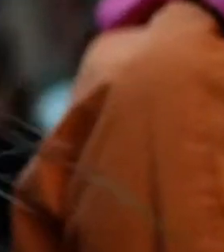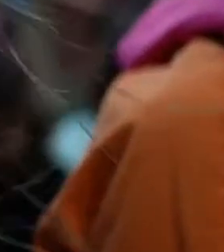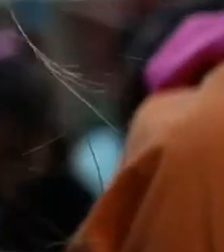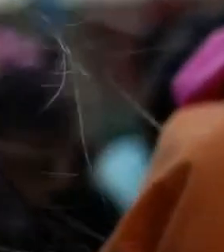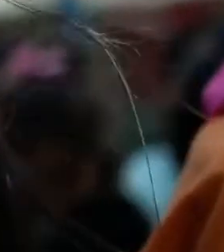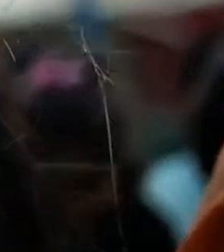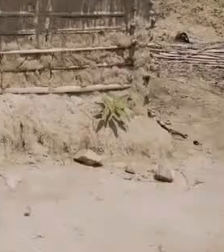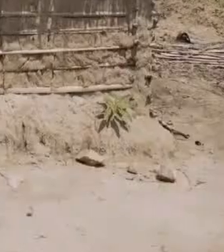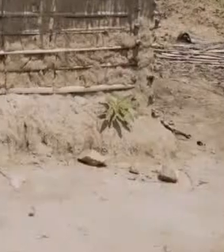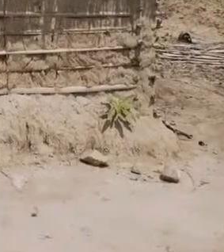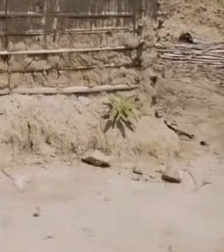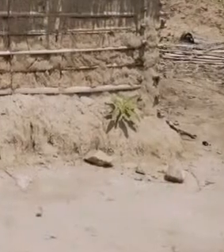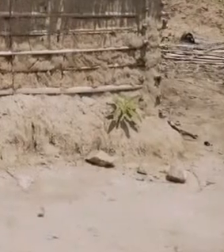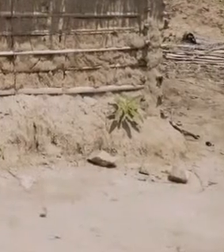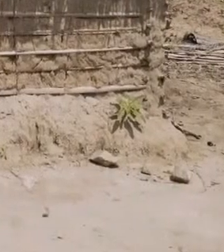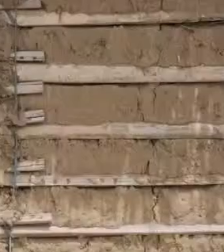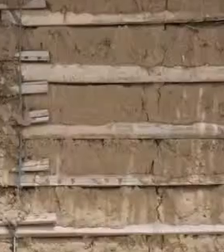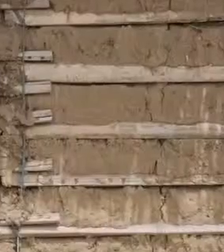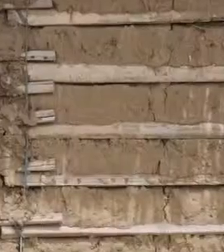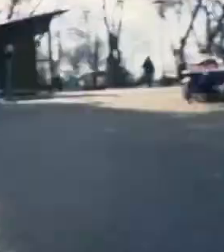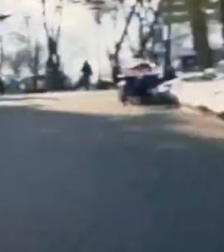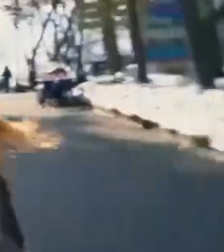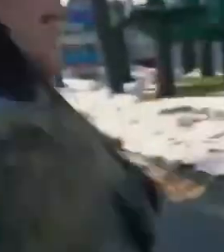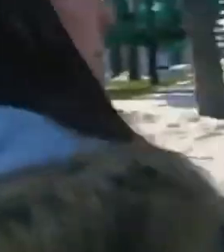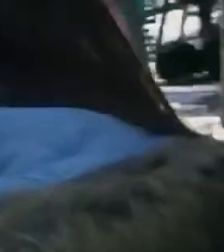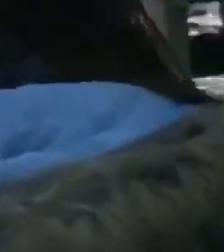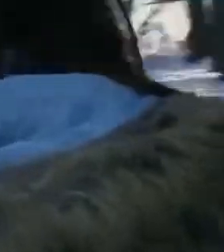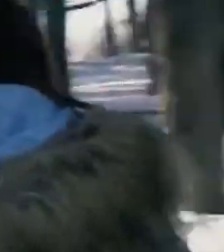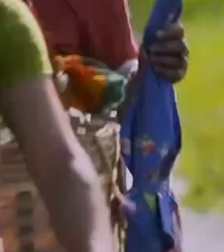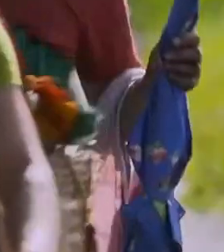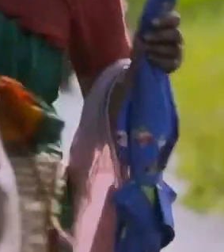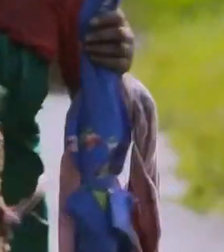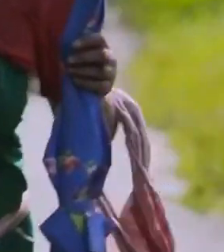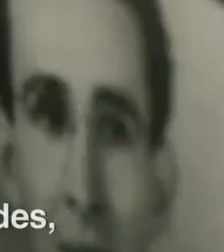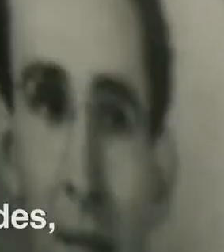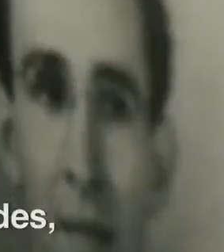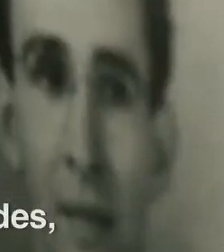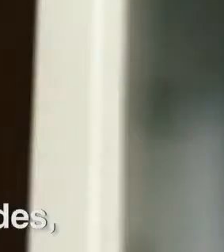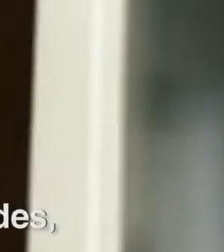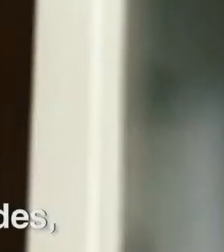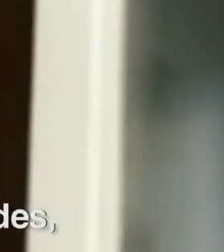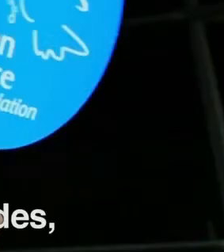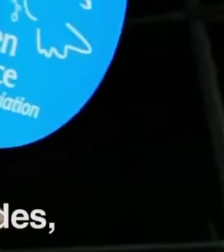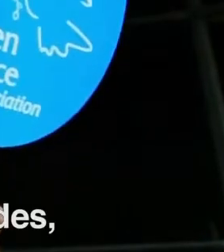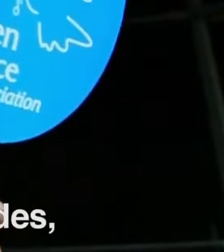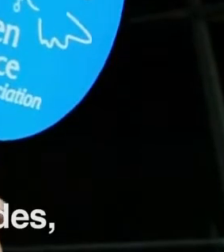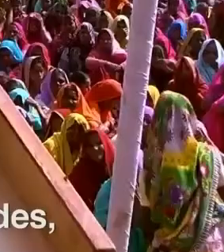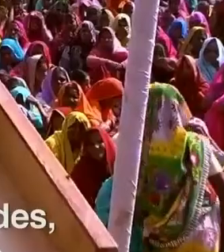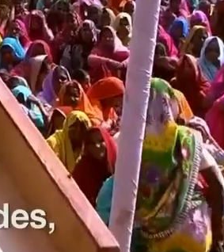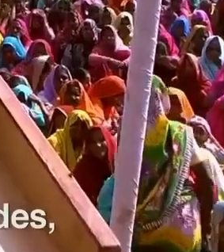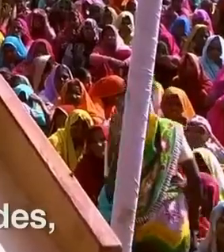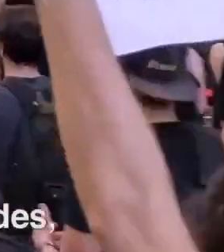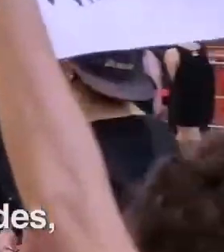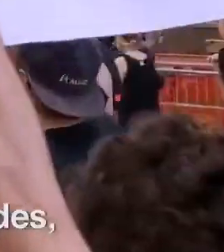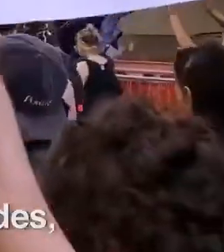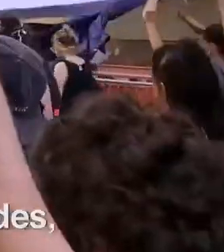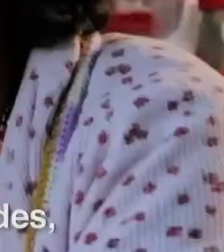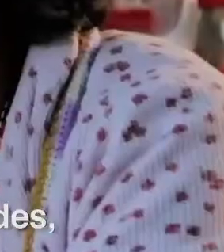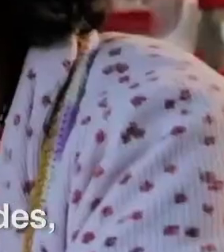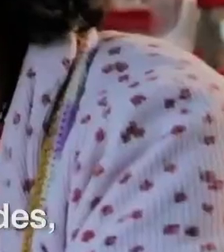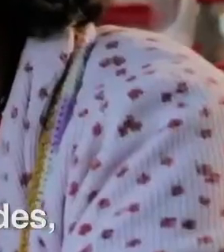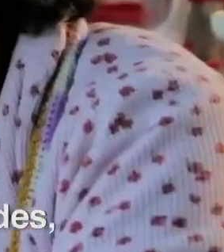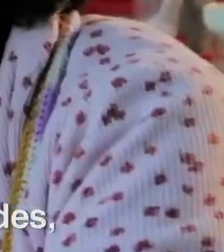¿Es solo el año en que naces? ¿O hay algo más? Hemos vivido diferentes décadas,